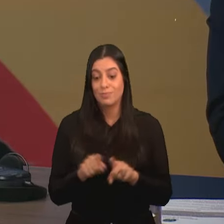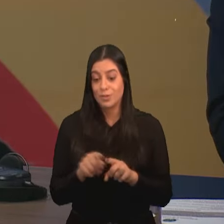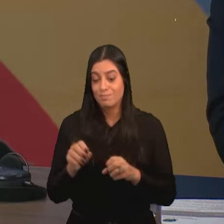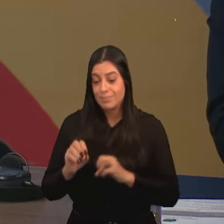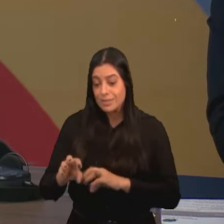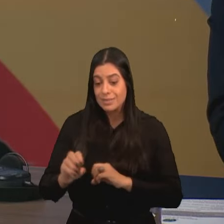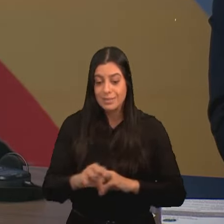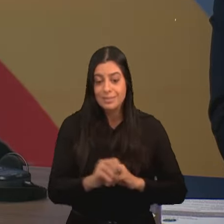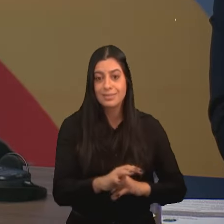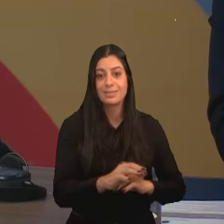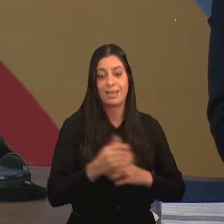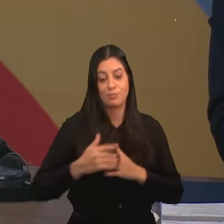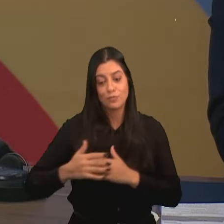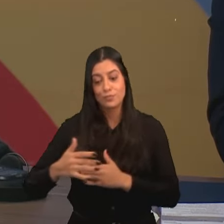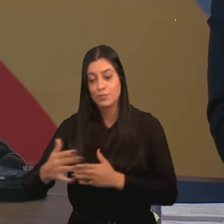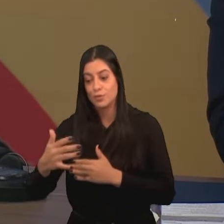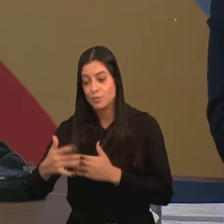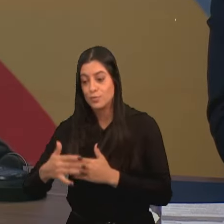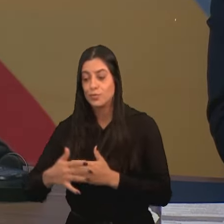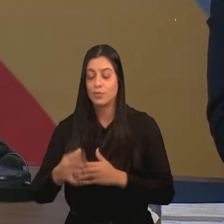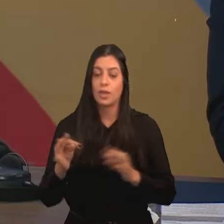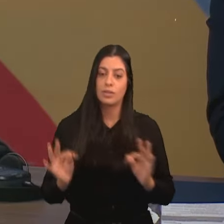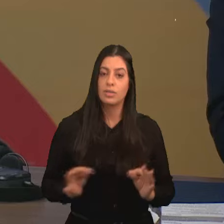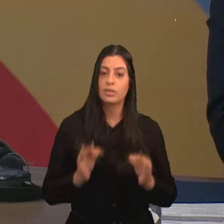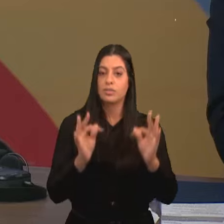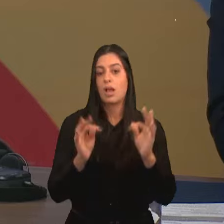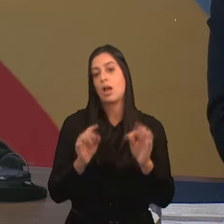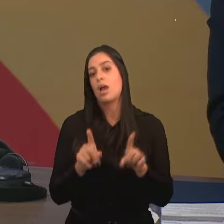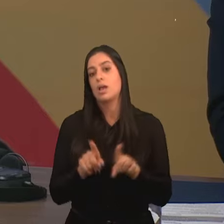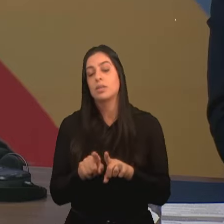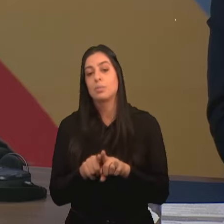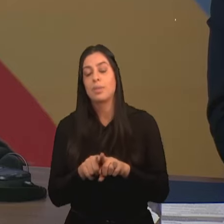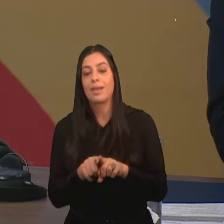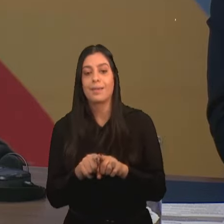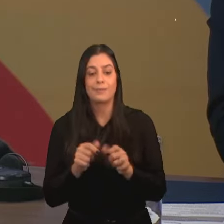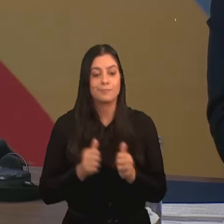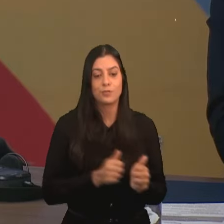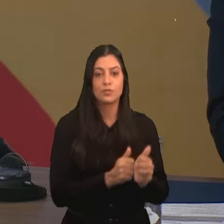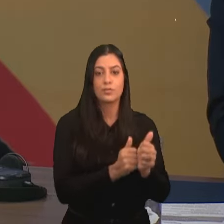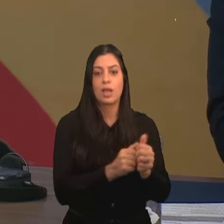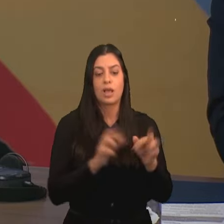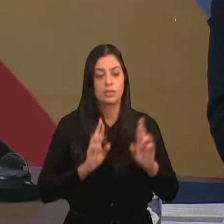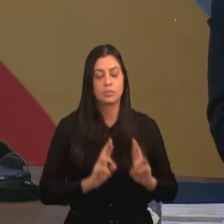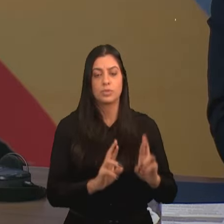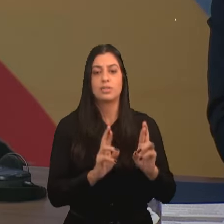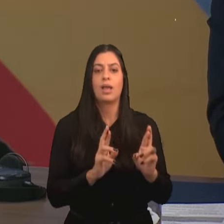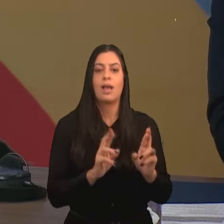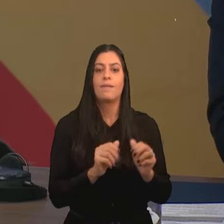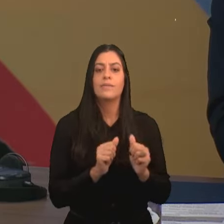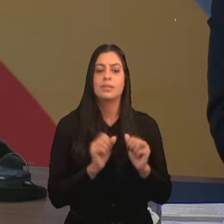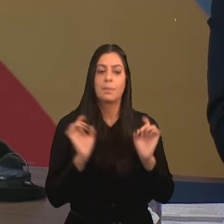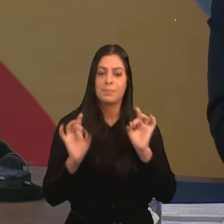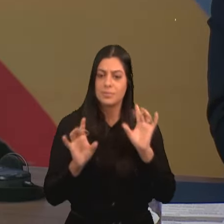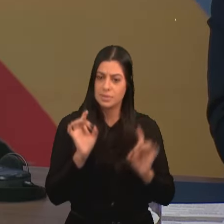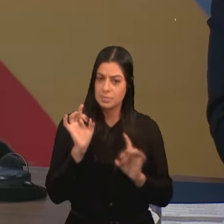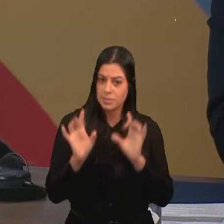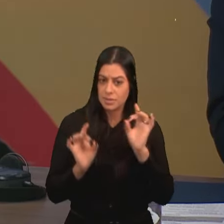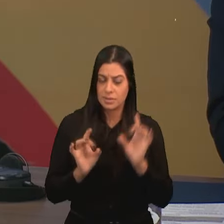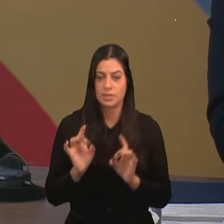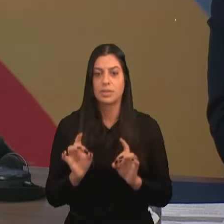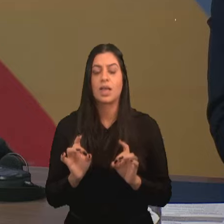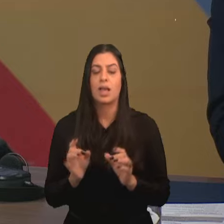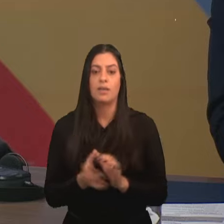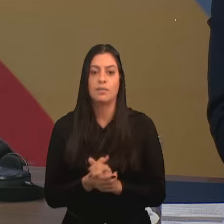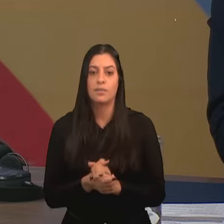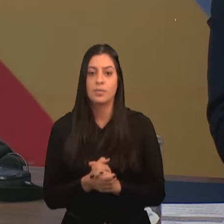decisiones puedan orientar la evolución de todas las tecnologías y lo hagan hacia una dirección responsable y en especial,